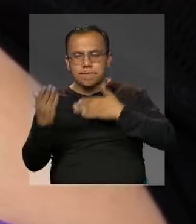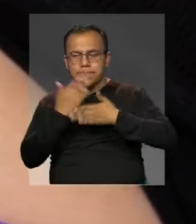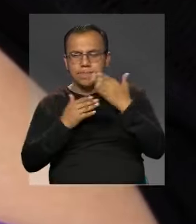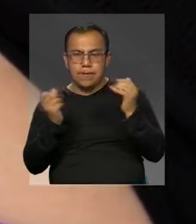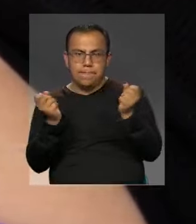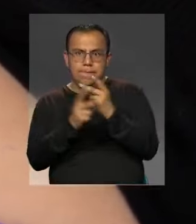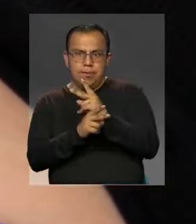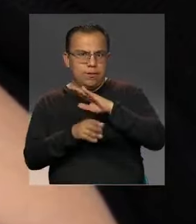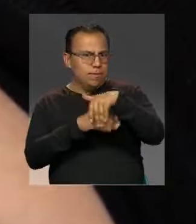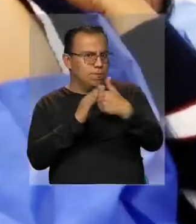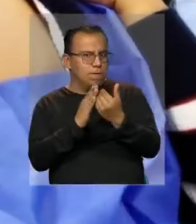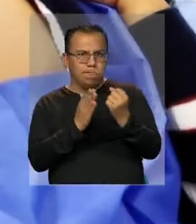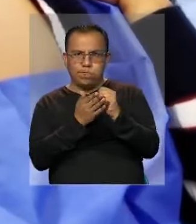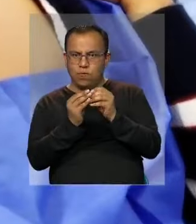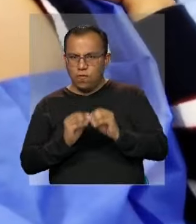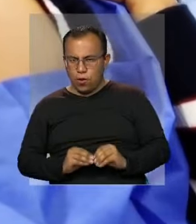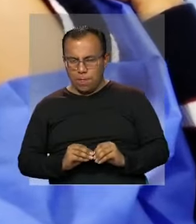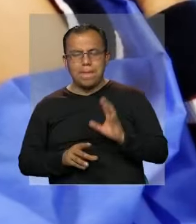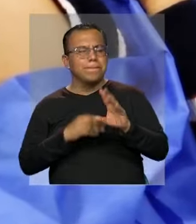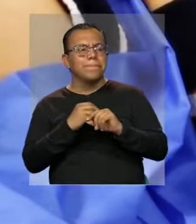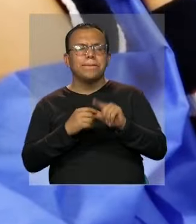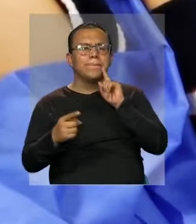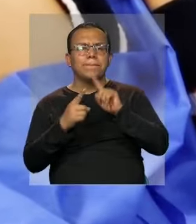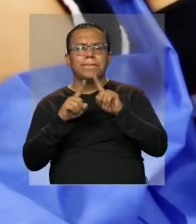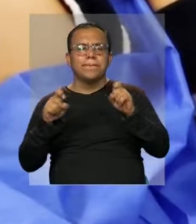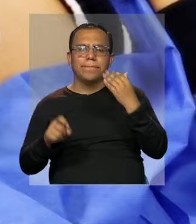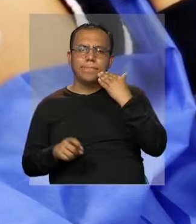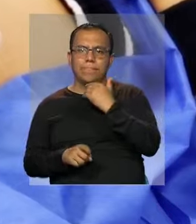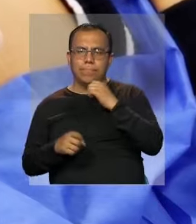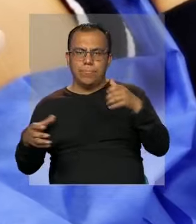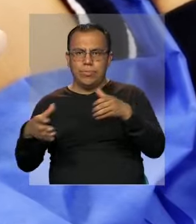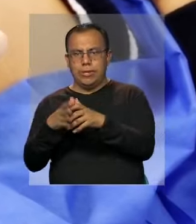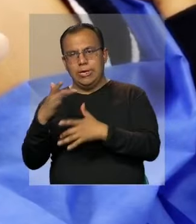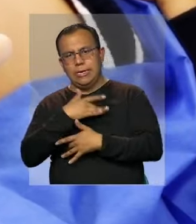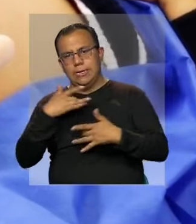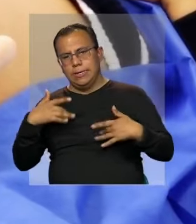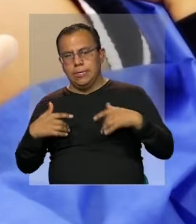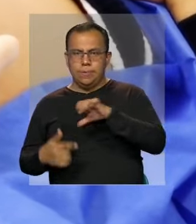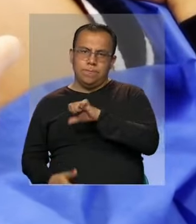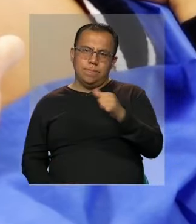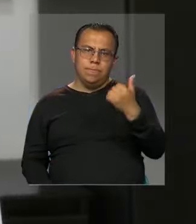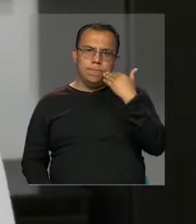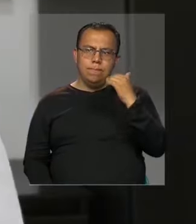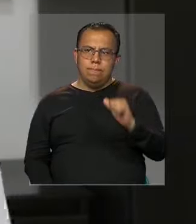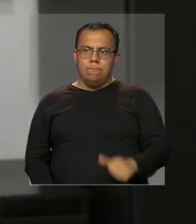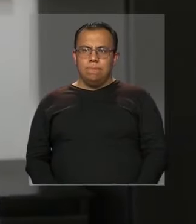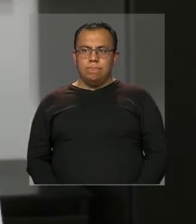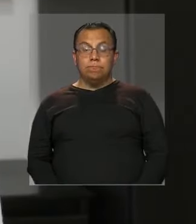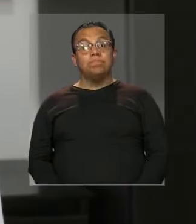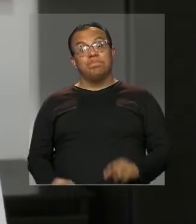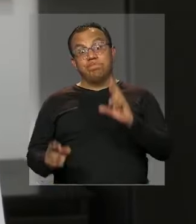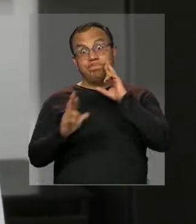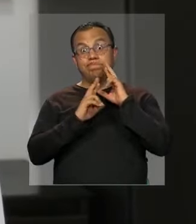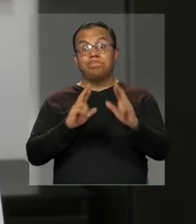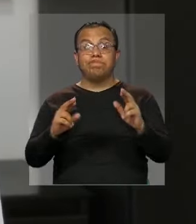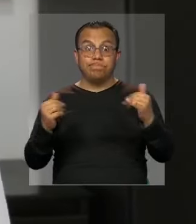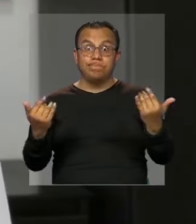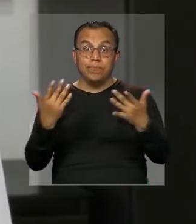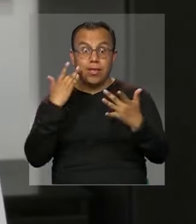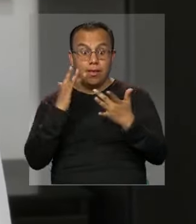en todas sus formas, pero en particular la ejercida de mujeres del sector salud hacia otras mujeres. Tenemos que reconocer que existe un